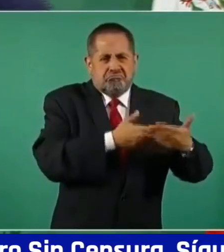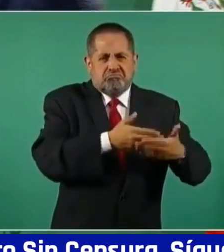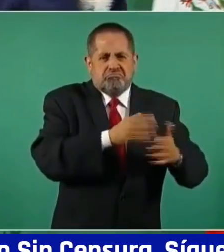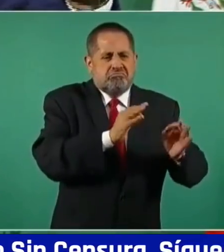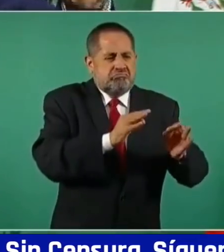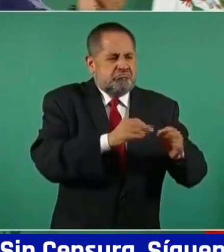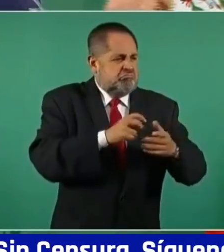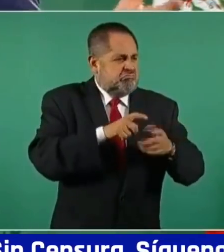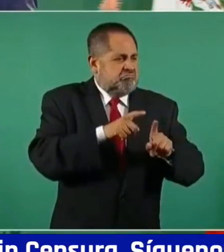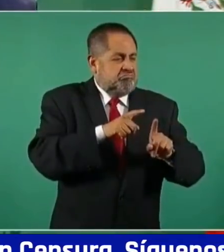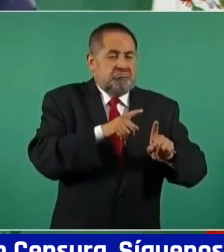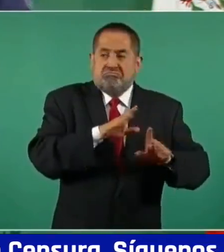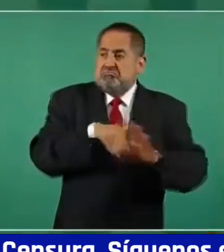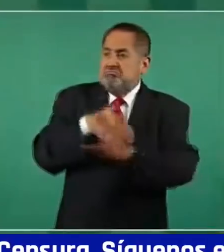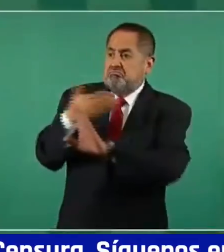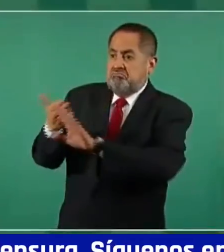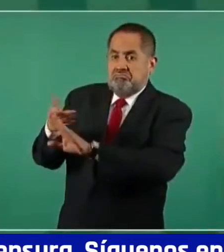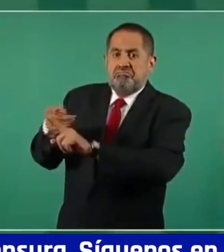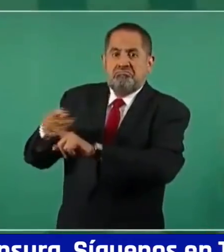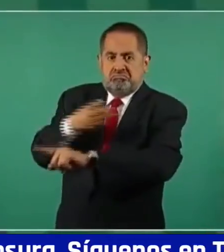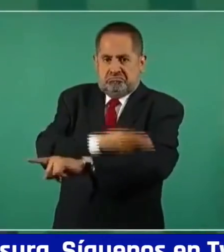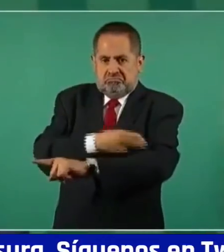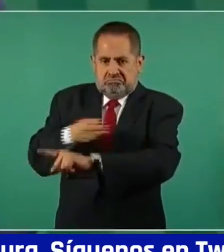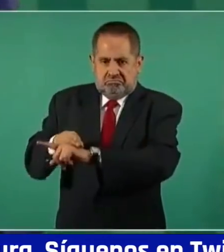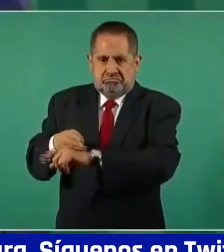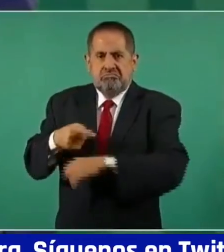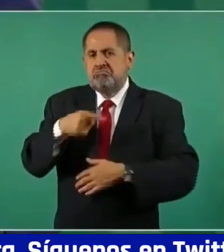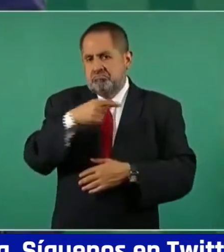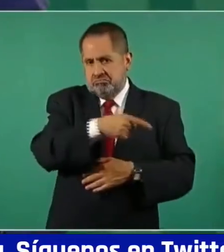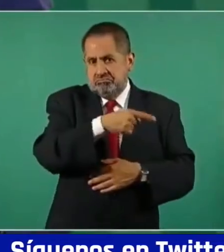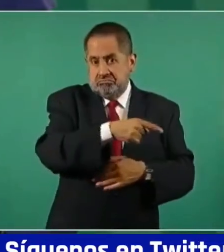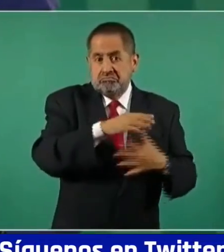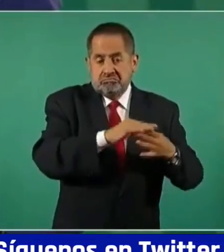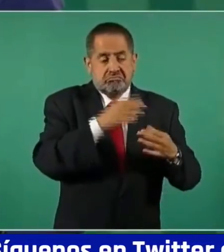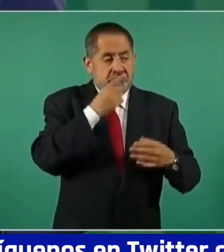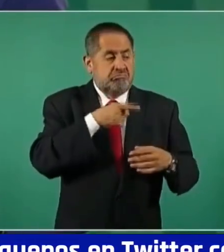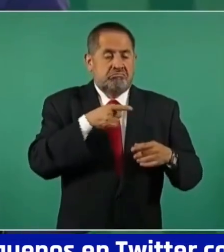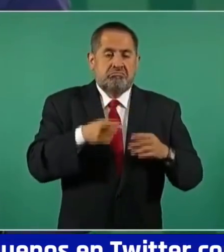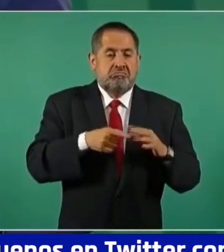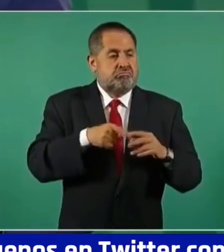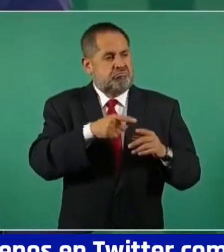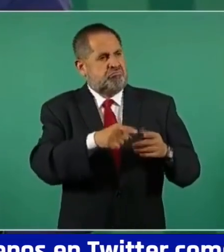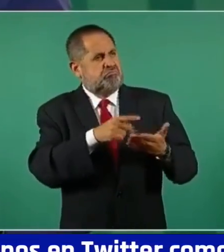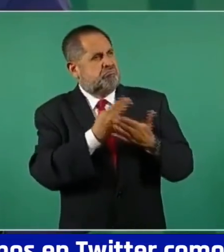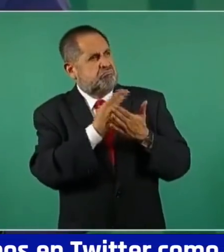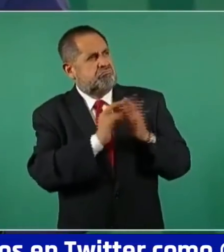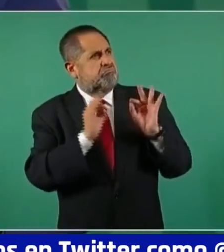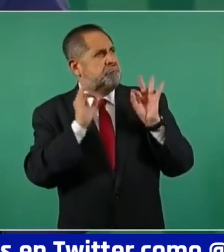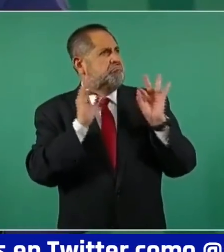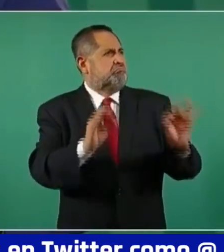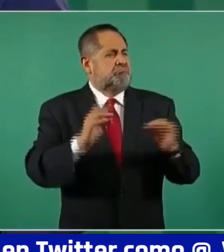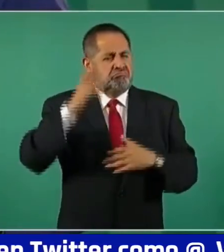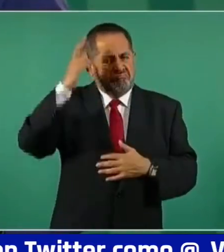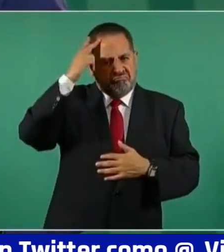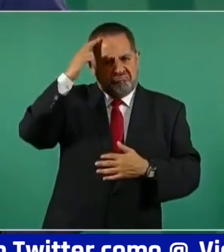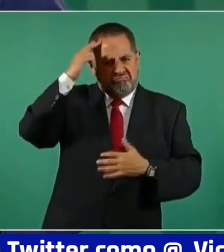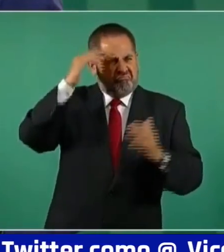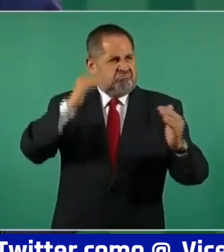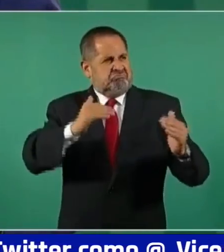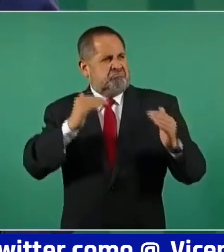hacía caricaturas en contra de Madero, ponía a Porfirio Díaz como gigante